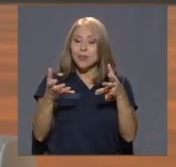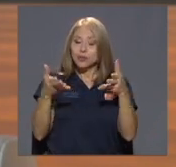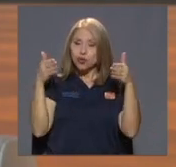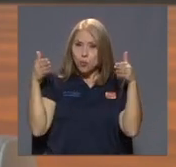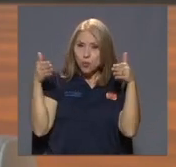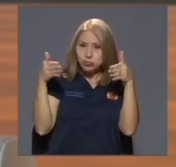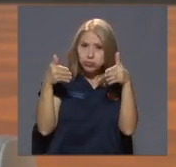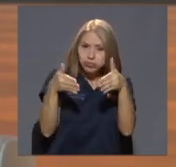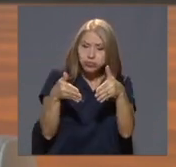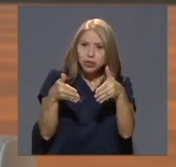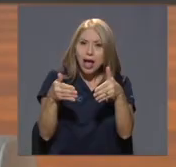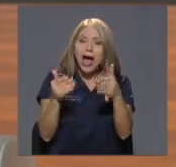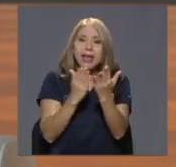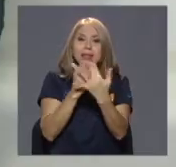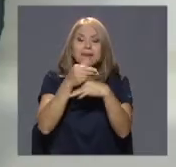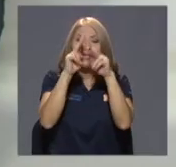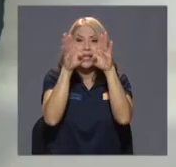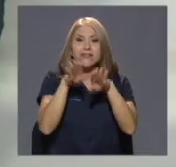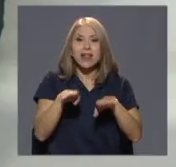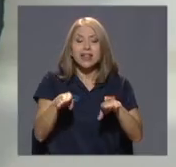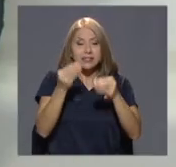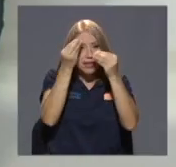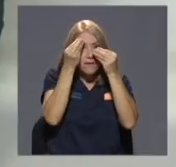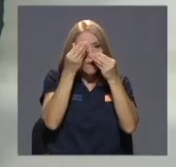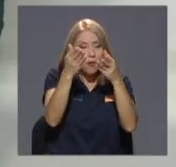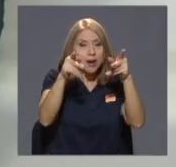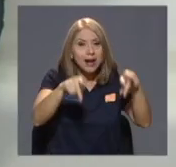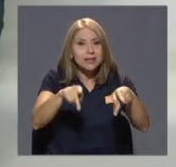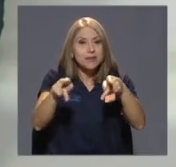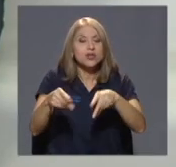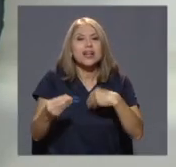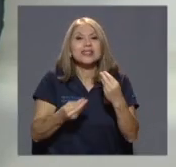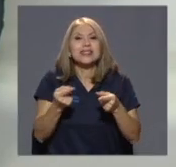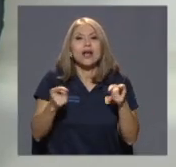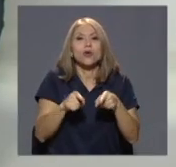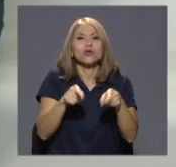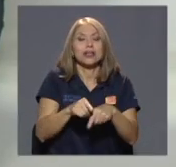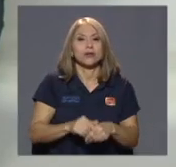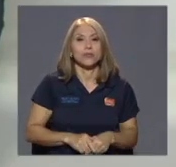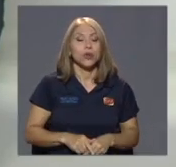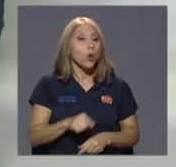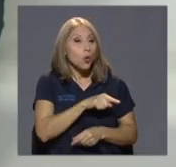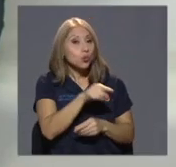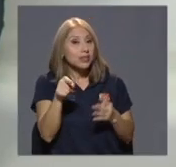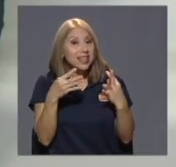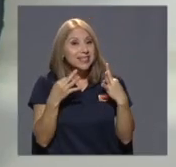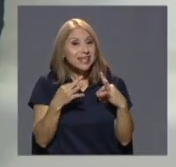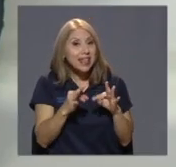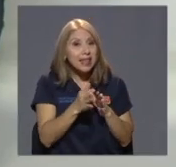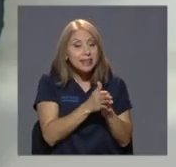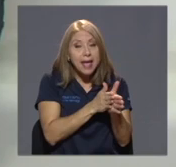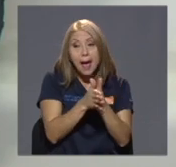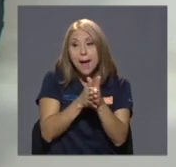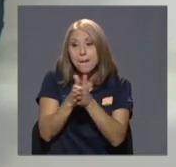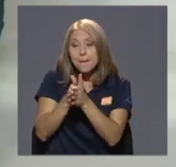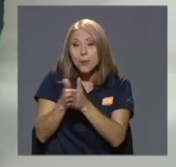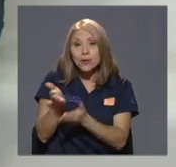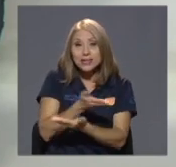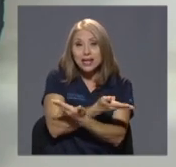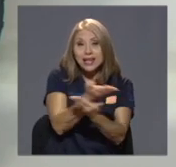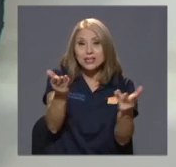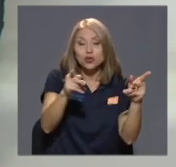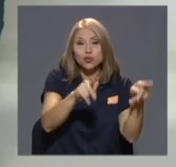las comunidades qué es lo que está ocurriendo. De alguna manera, ustedes lo que tratan es como de optimizar esos públicos y a partir de eso llegar a las